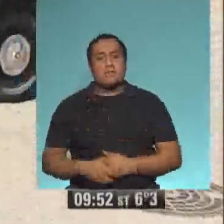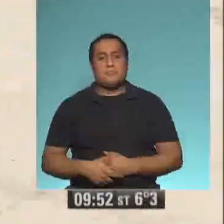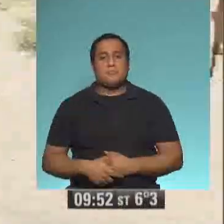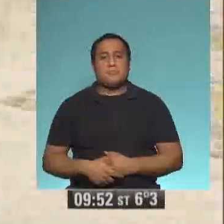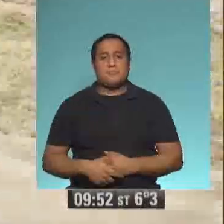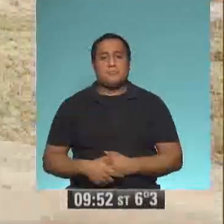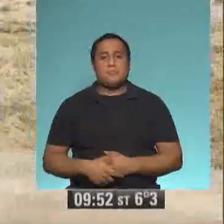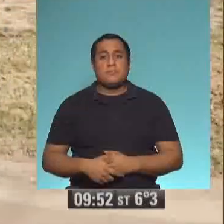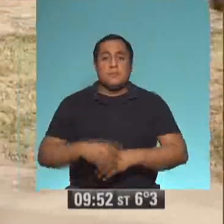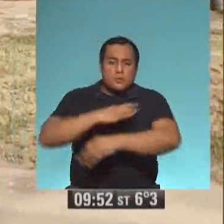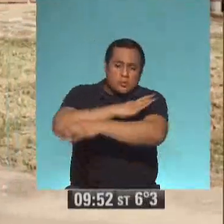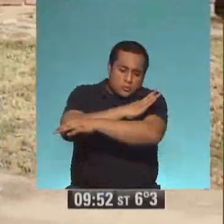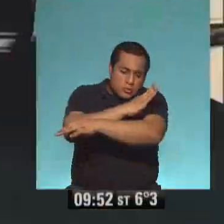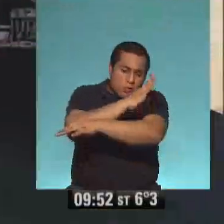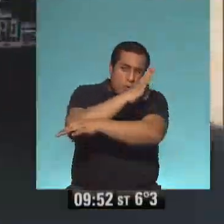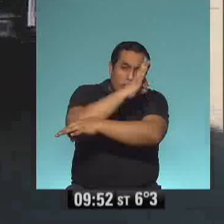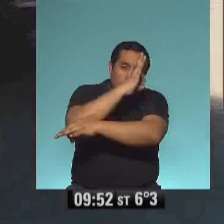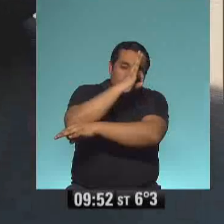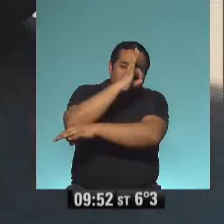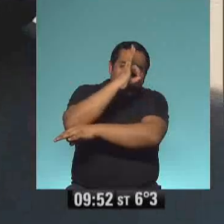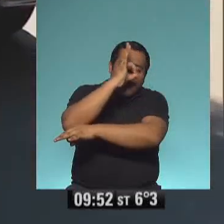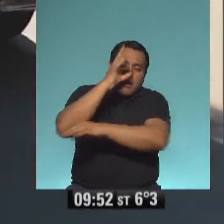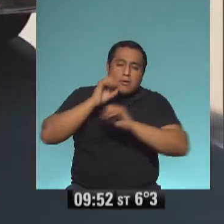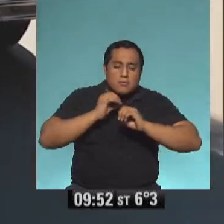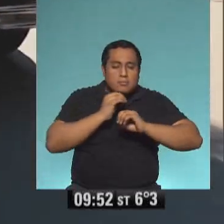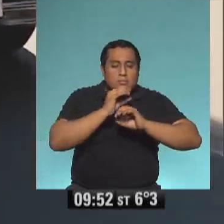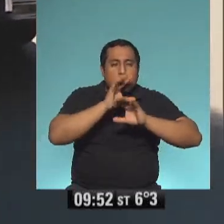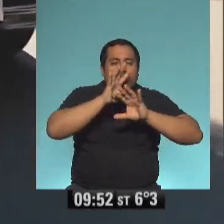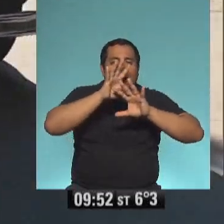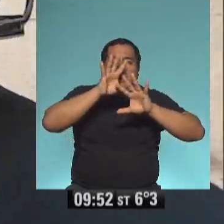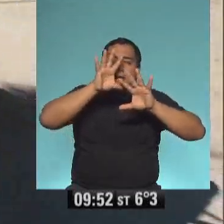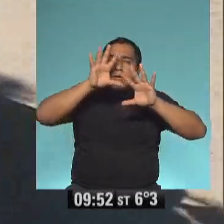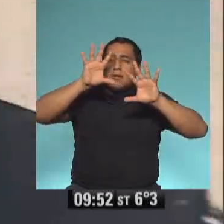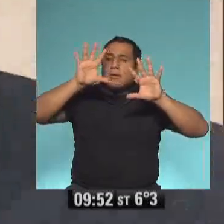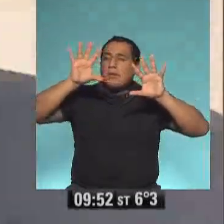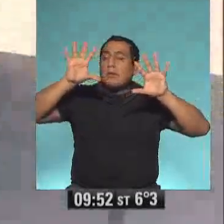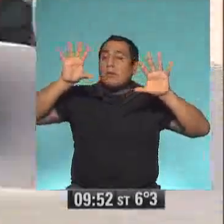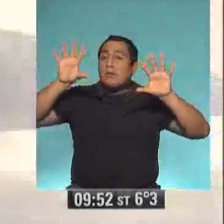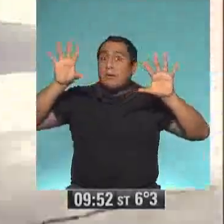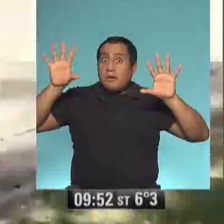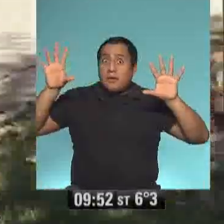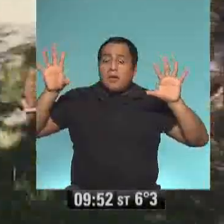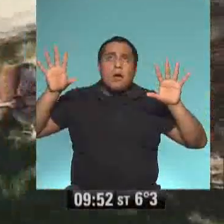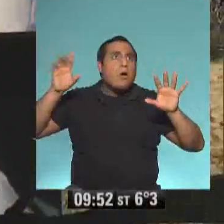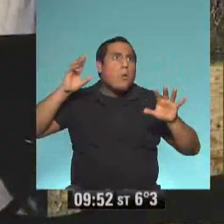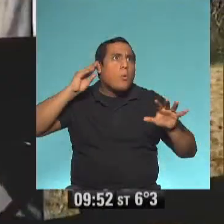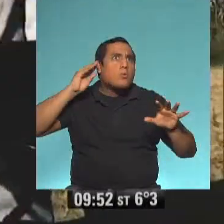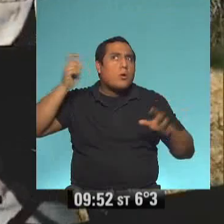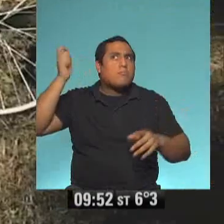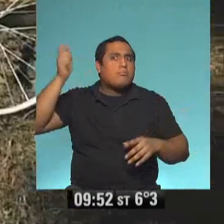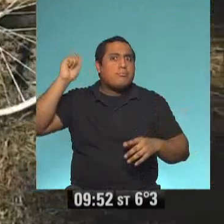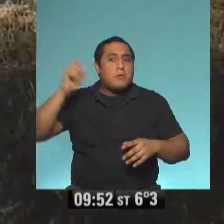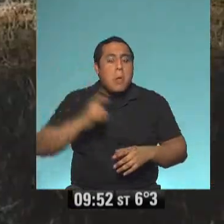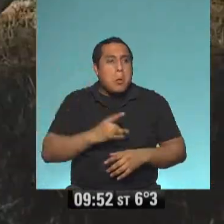voy. Ya sale el sol, amaneció. Ya escucho sonar la campana, la